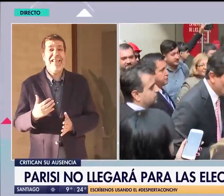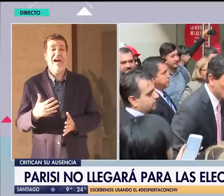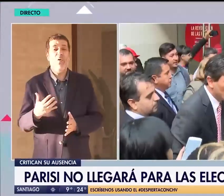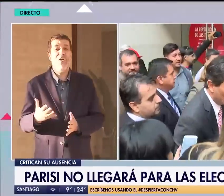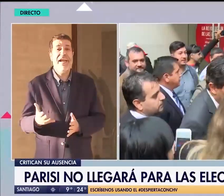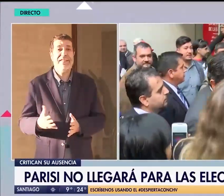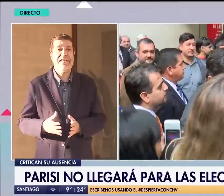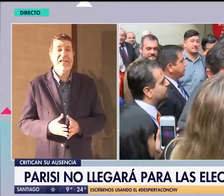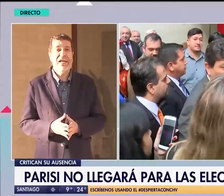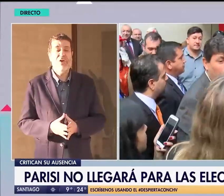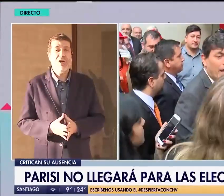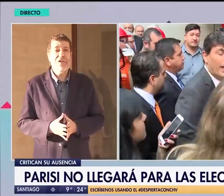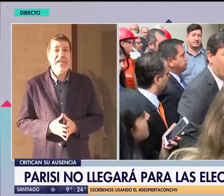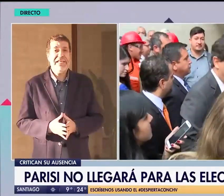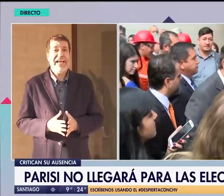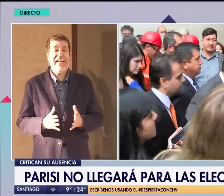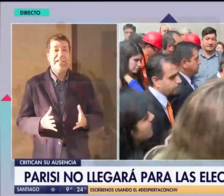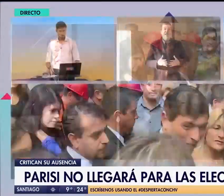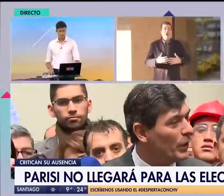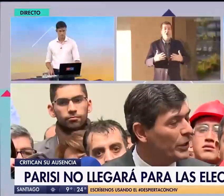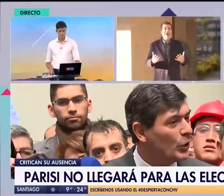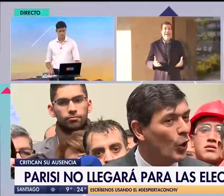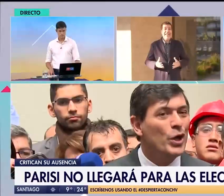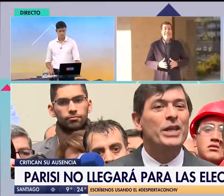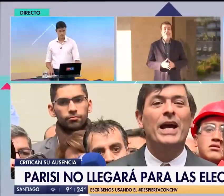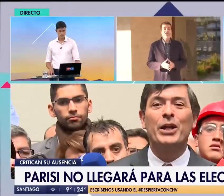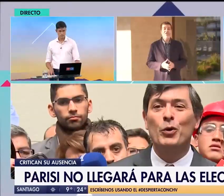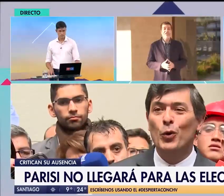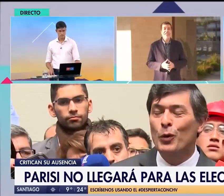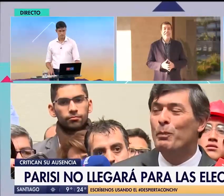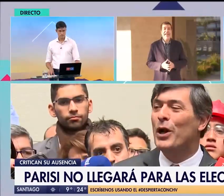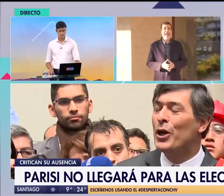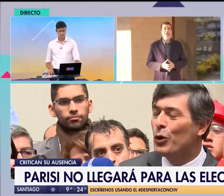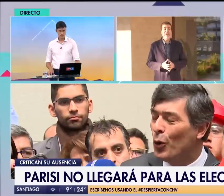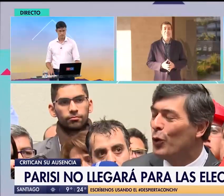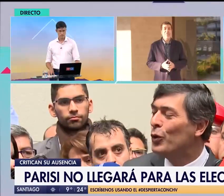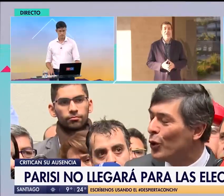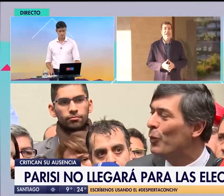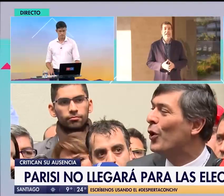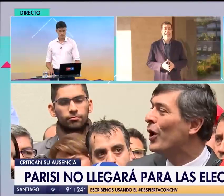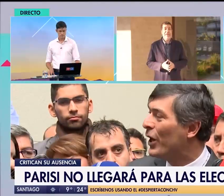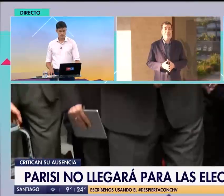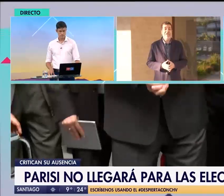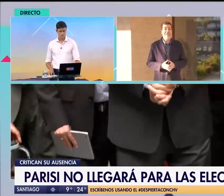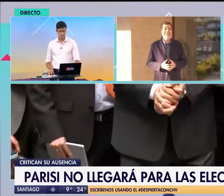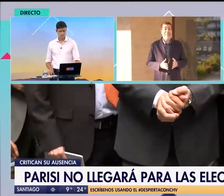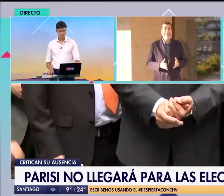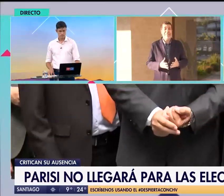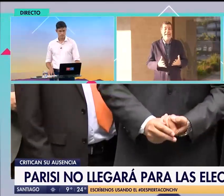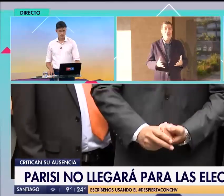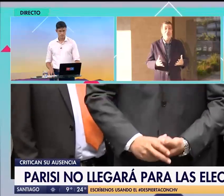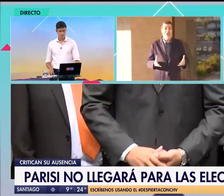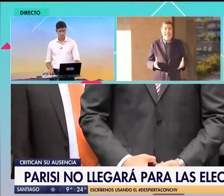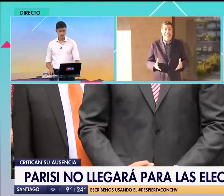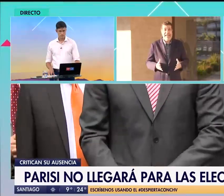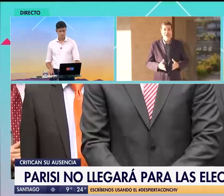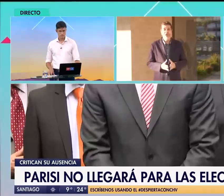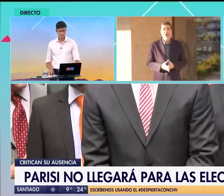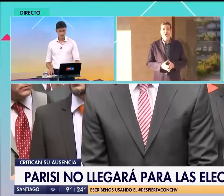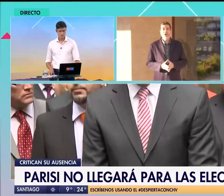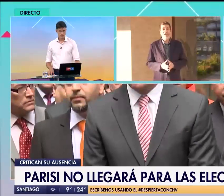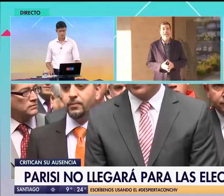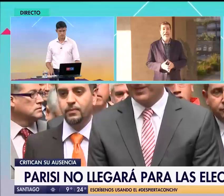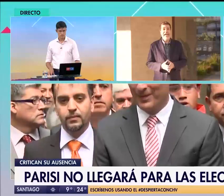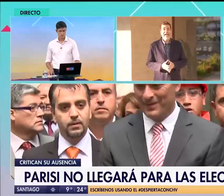a través de las urnas o que hoy día llegan gobernantes, ¿no es cierto?, a hacerse cargo del poder muchas veces también de manera autoritaria,